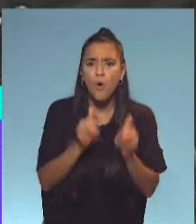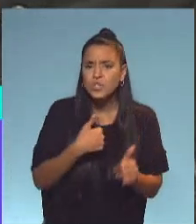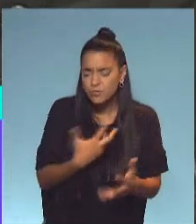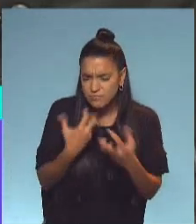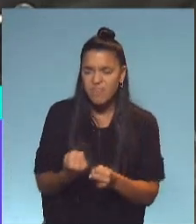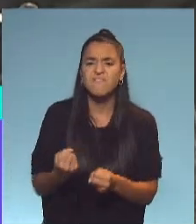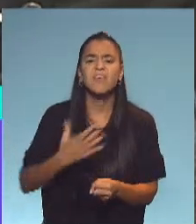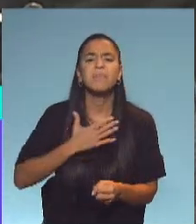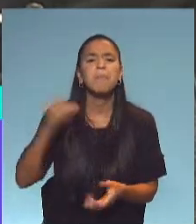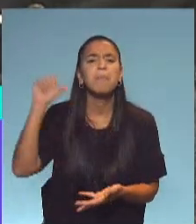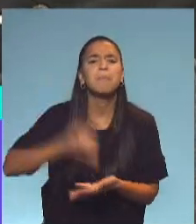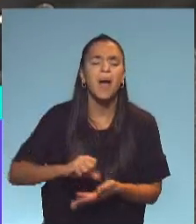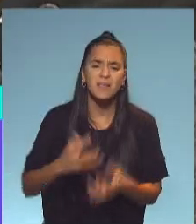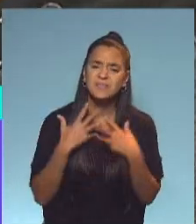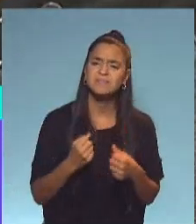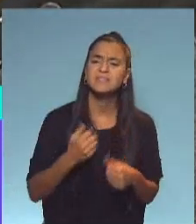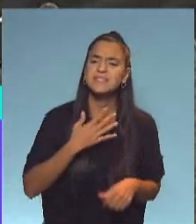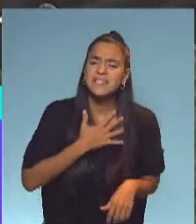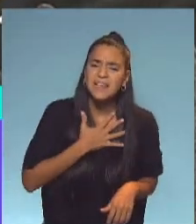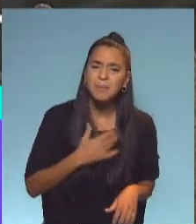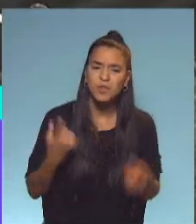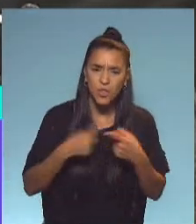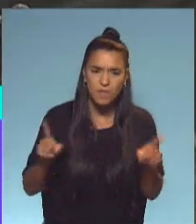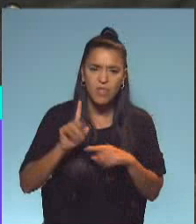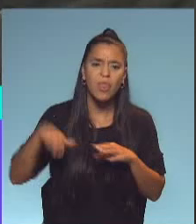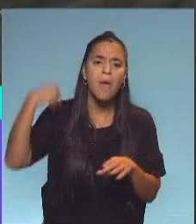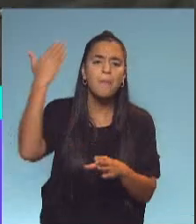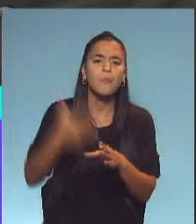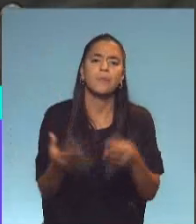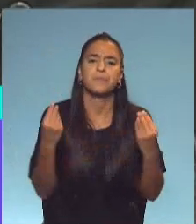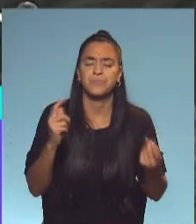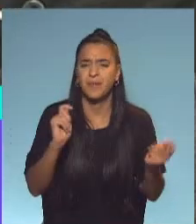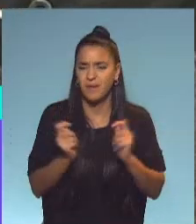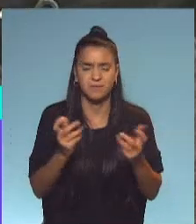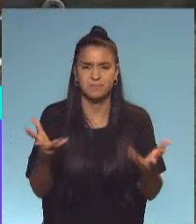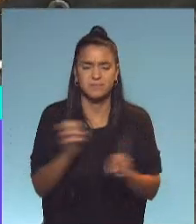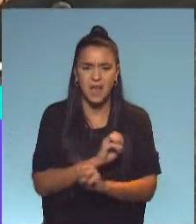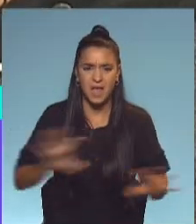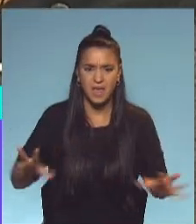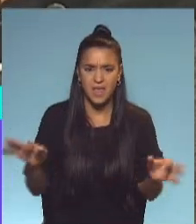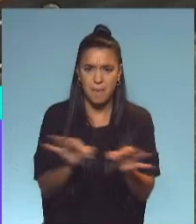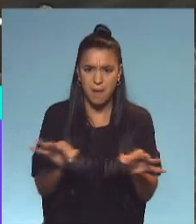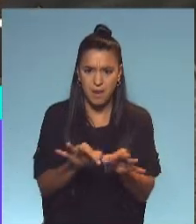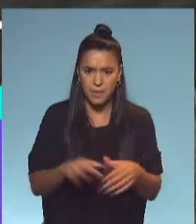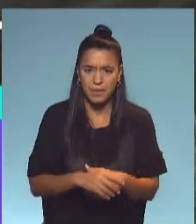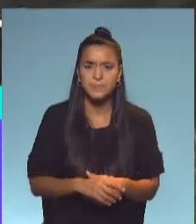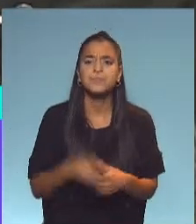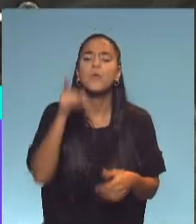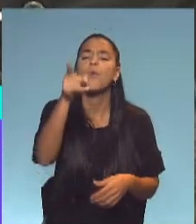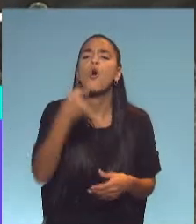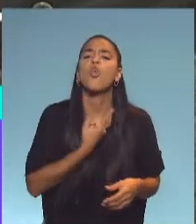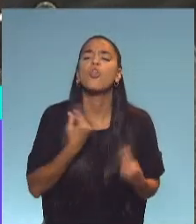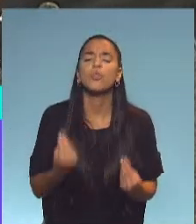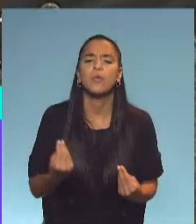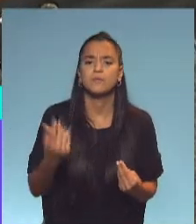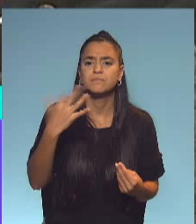a mi país. Había un sentimiento distinto, ¿no? A lo que después ocurrió y se transformó en esta tragedia de Malvinas. ¿Dónde estabas vos cuando te